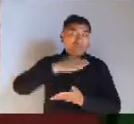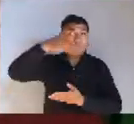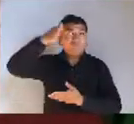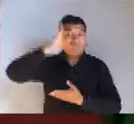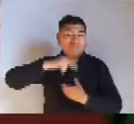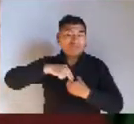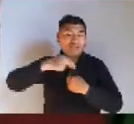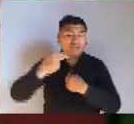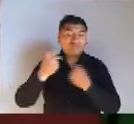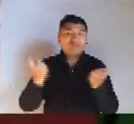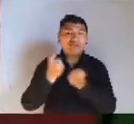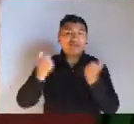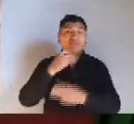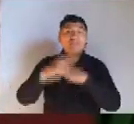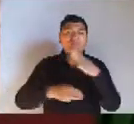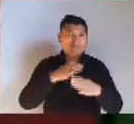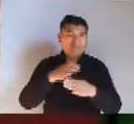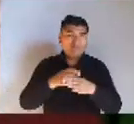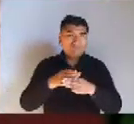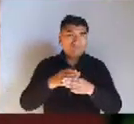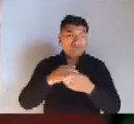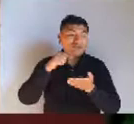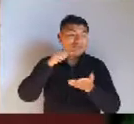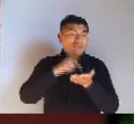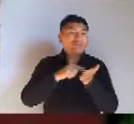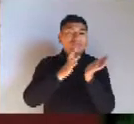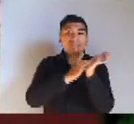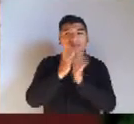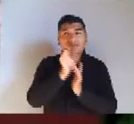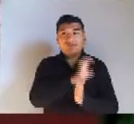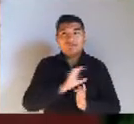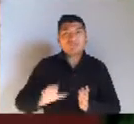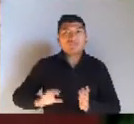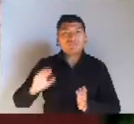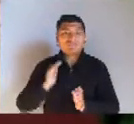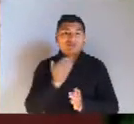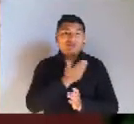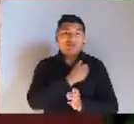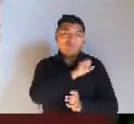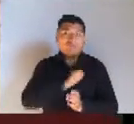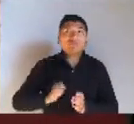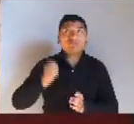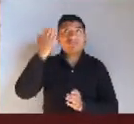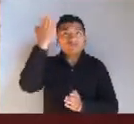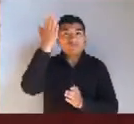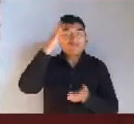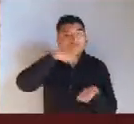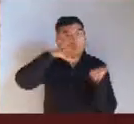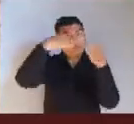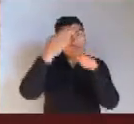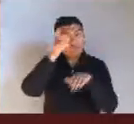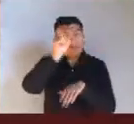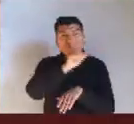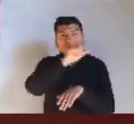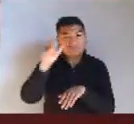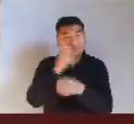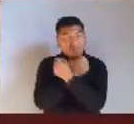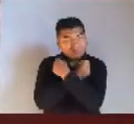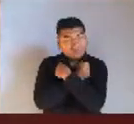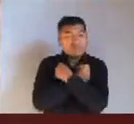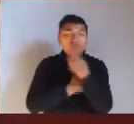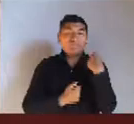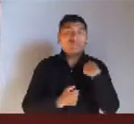quita los pecados del mundo. Él es Jesucristo nuestro Señor, que ha muerto en la cruz por amor